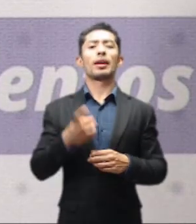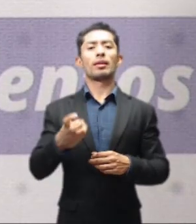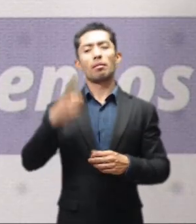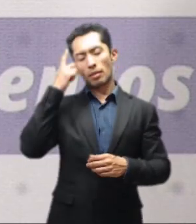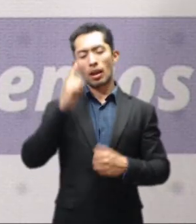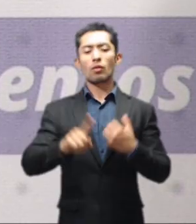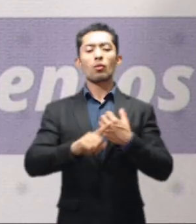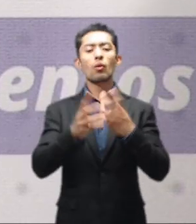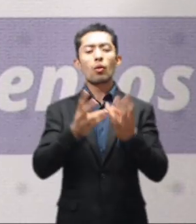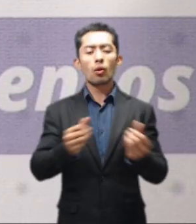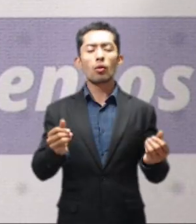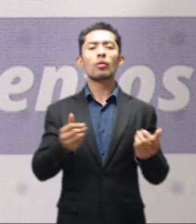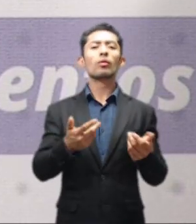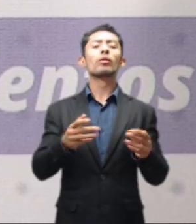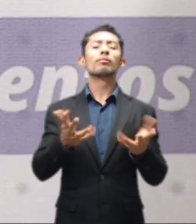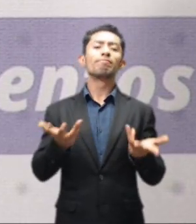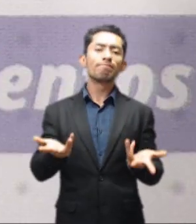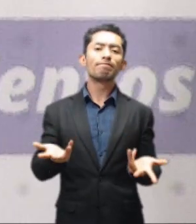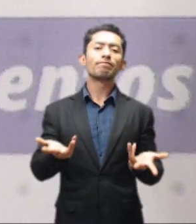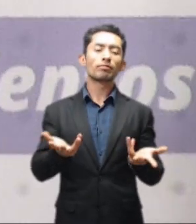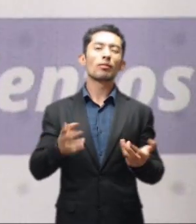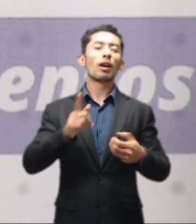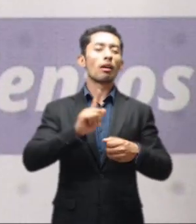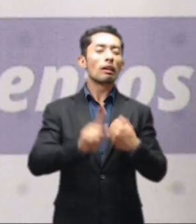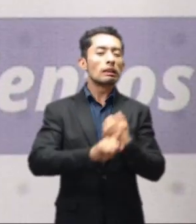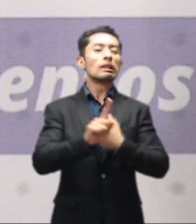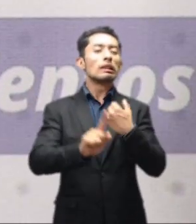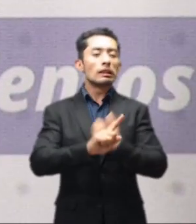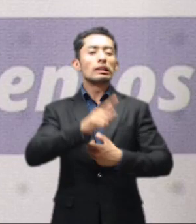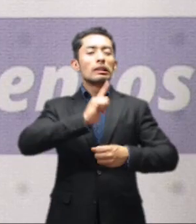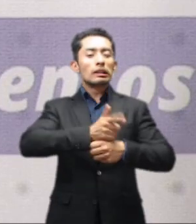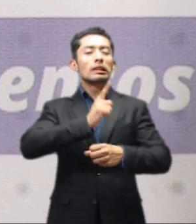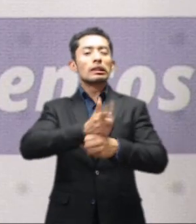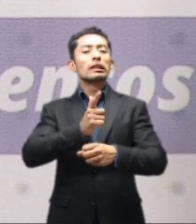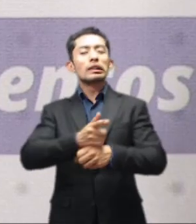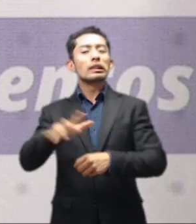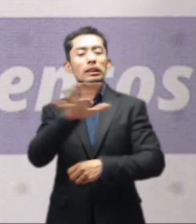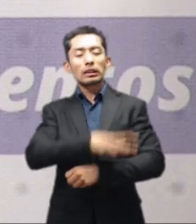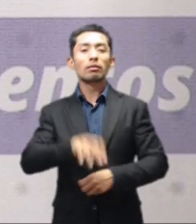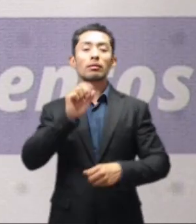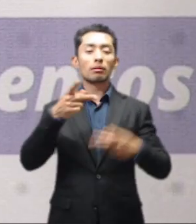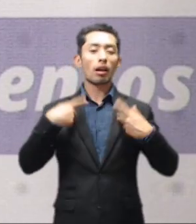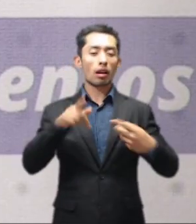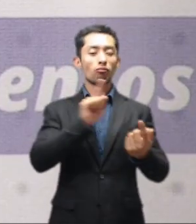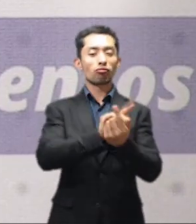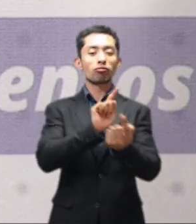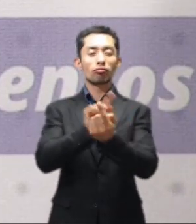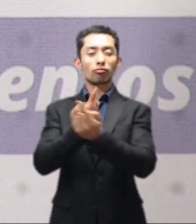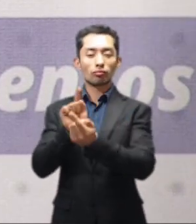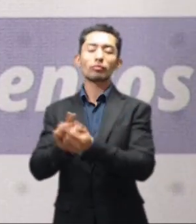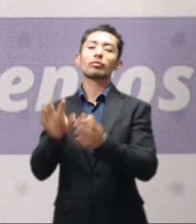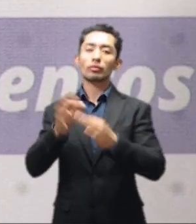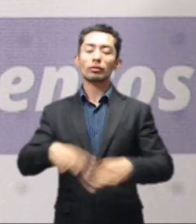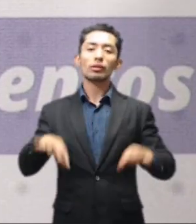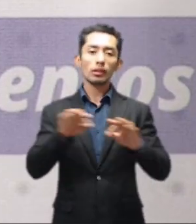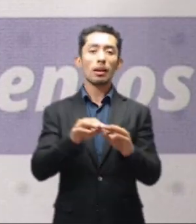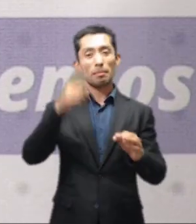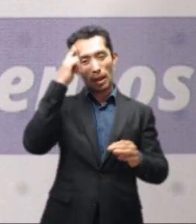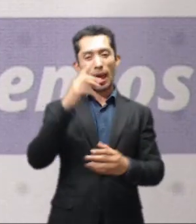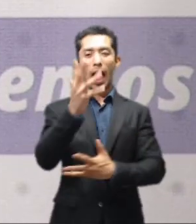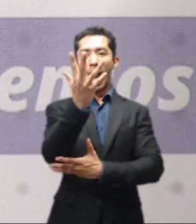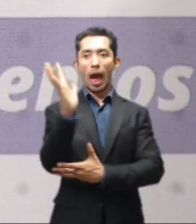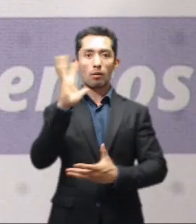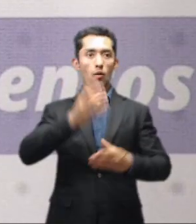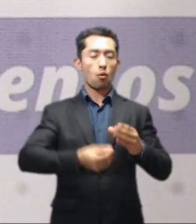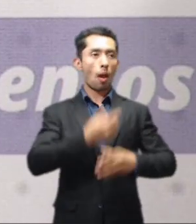solución tenemos que sa ver los problemas de cada comunidad y poder estar cerca de la gente Bueno aparte de reforestar yo